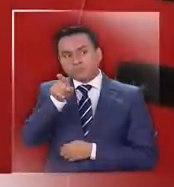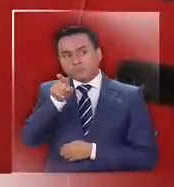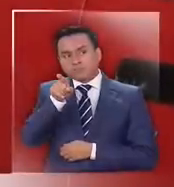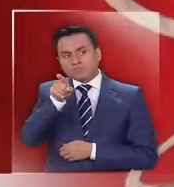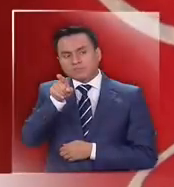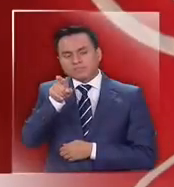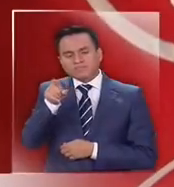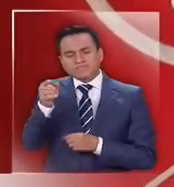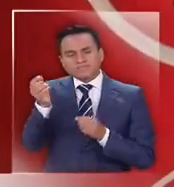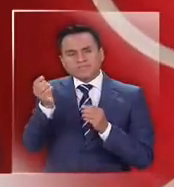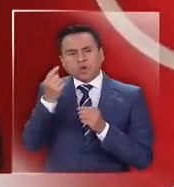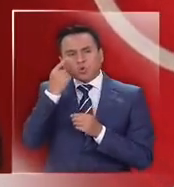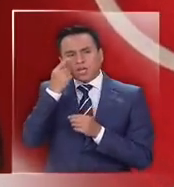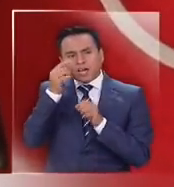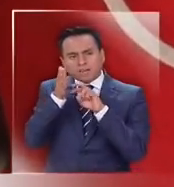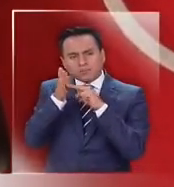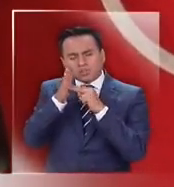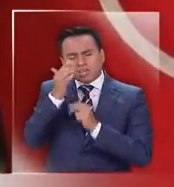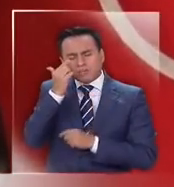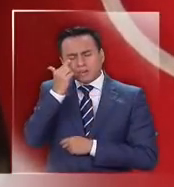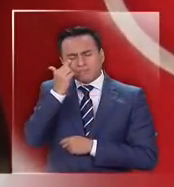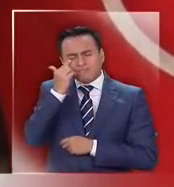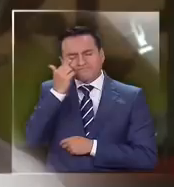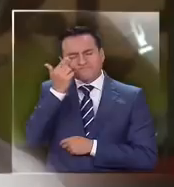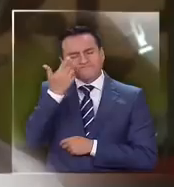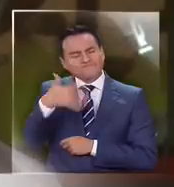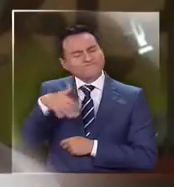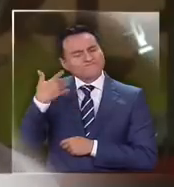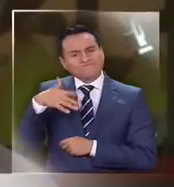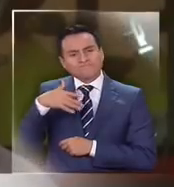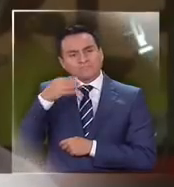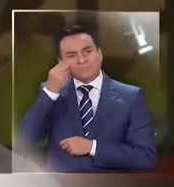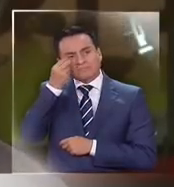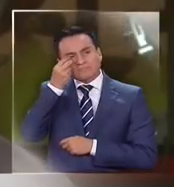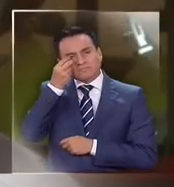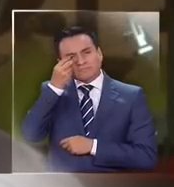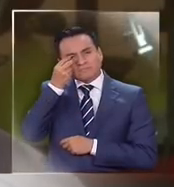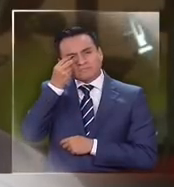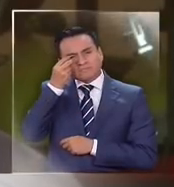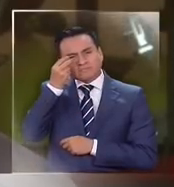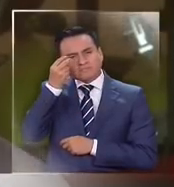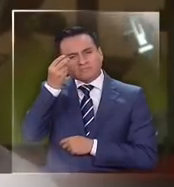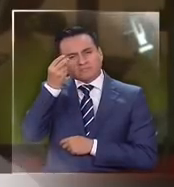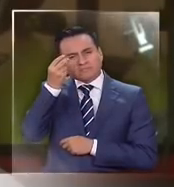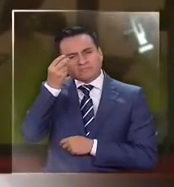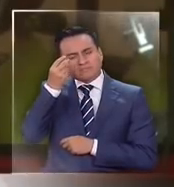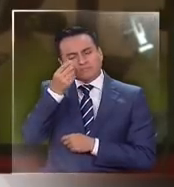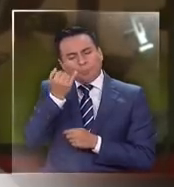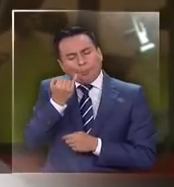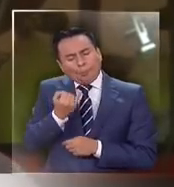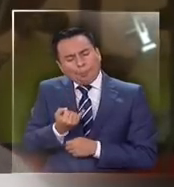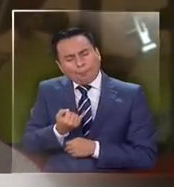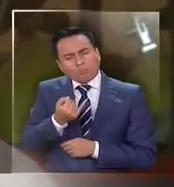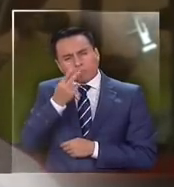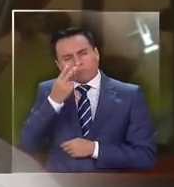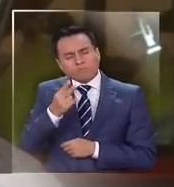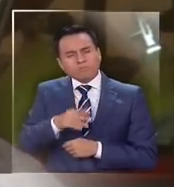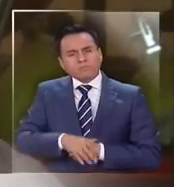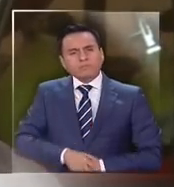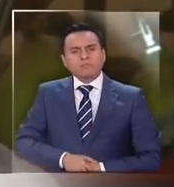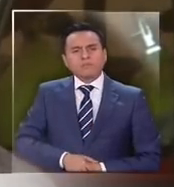con una lesión ocular, el ojo proyectado desnutrido